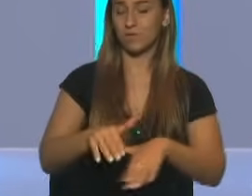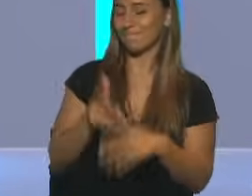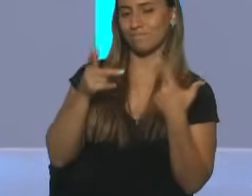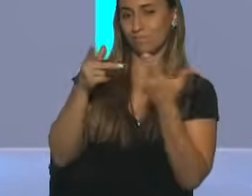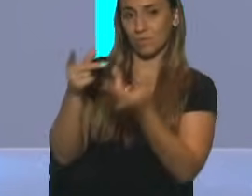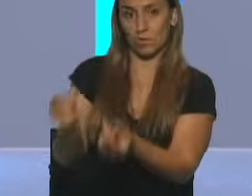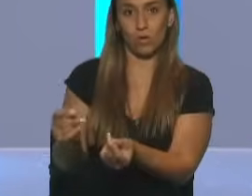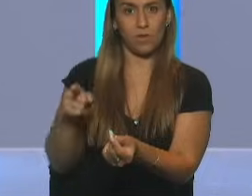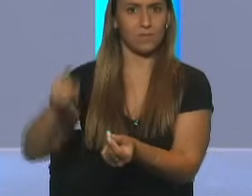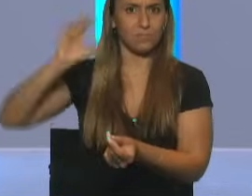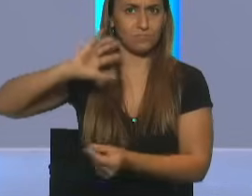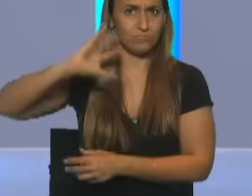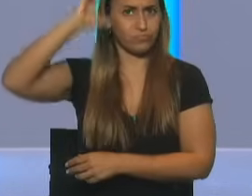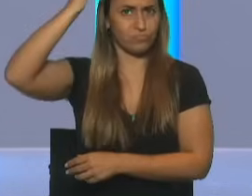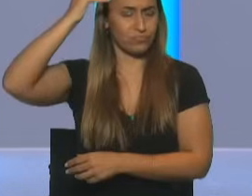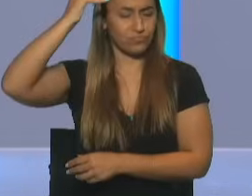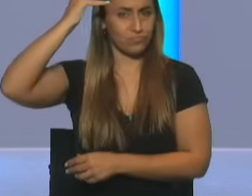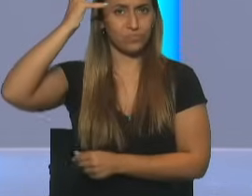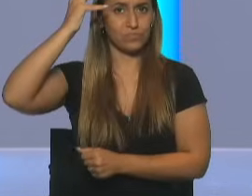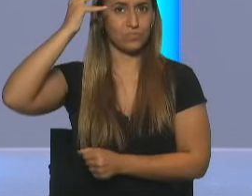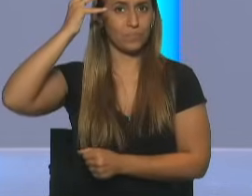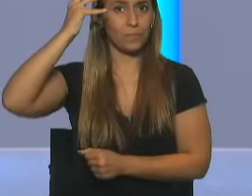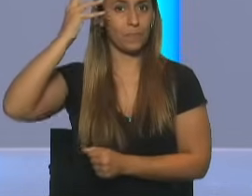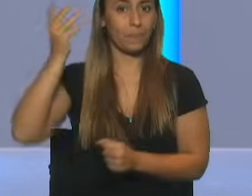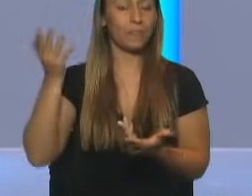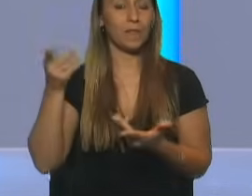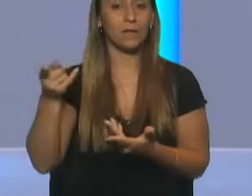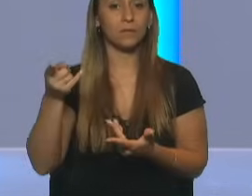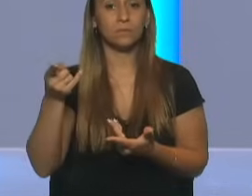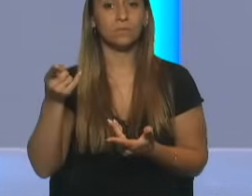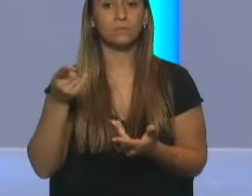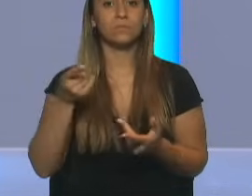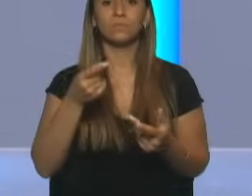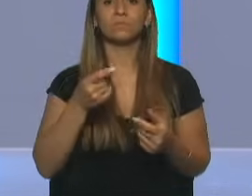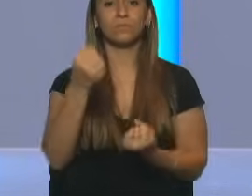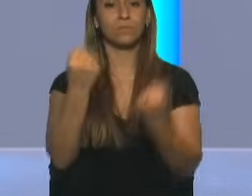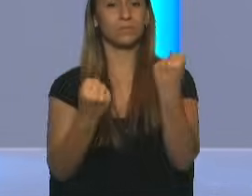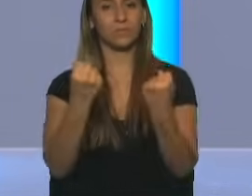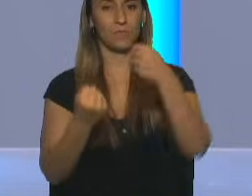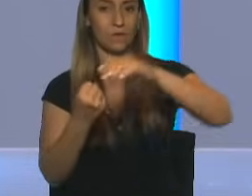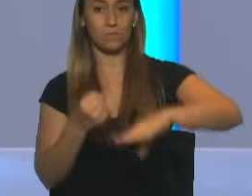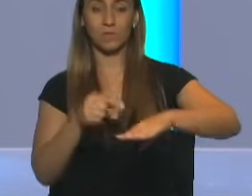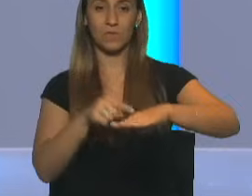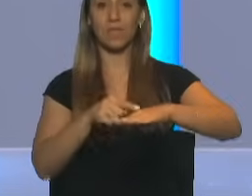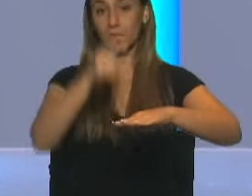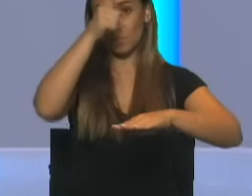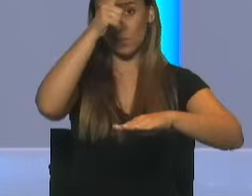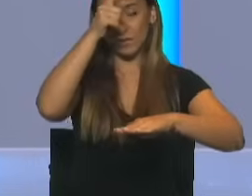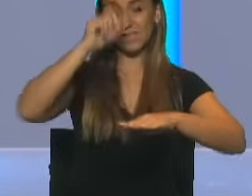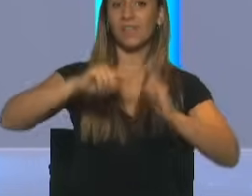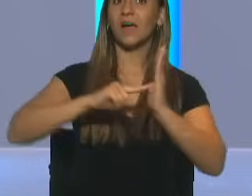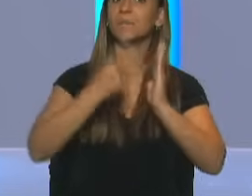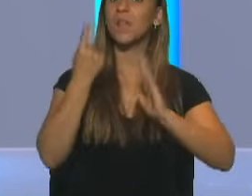como señal de ofuscación, de enojo, de protesta, la emprendió a romper un móvil del gobierno de la ciudad de Buenos